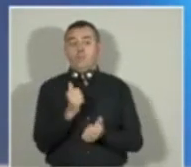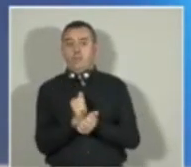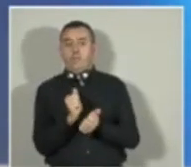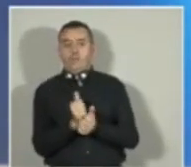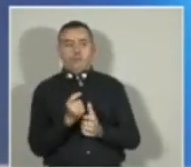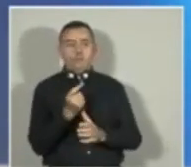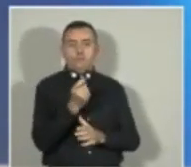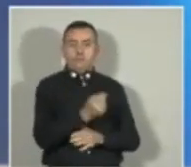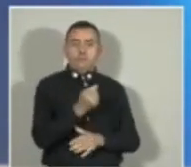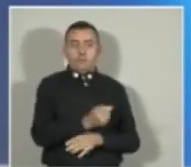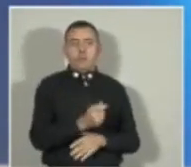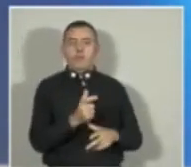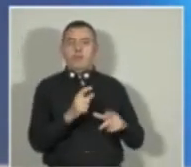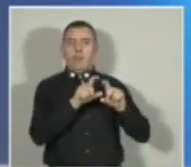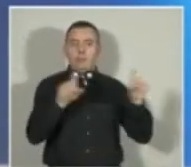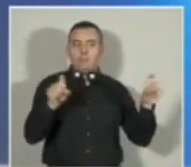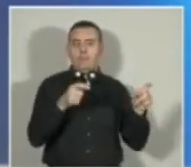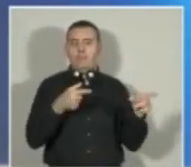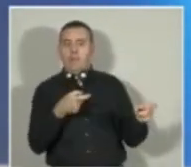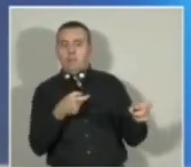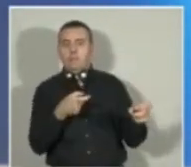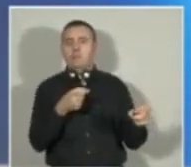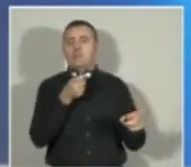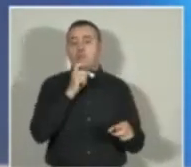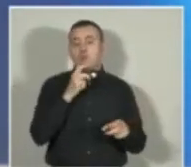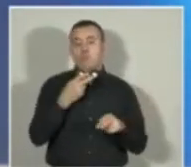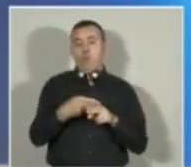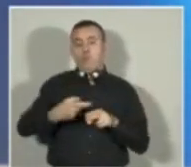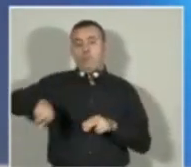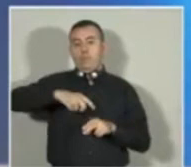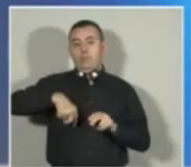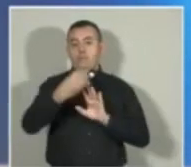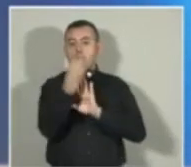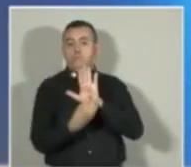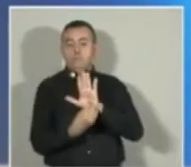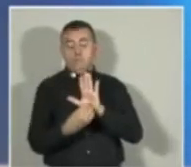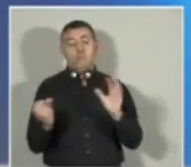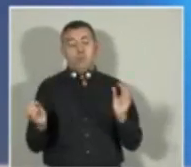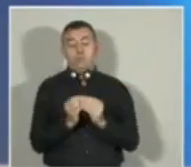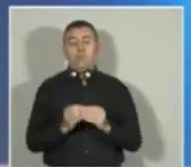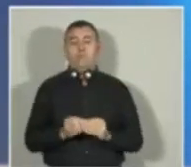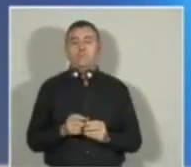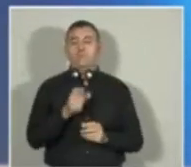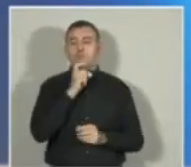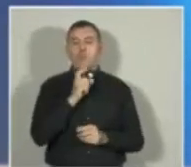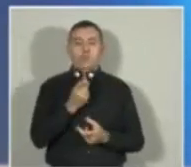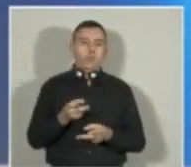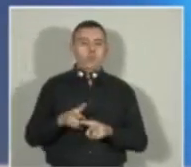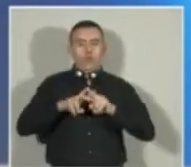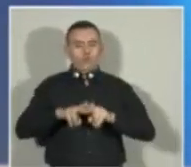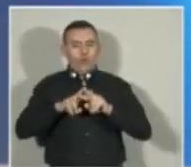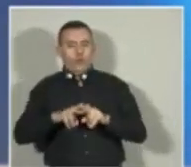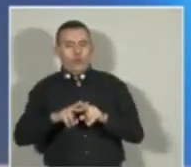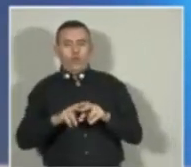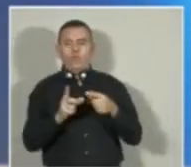este tipo cumple con lo que exige nuestra política y se tiene lugar todos los controles, las tres líneas de defensa. Hay un control